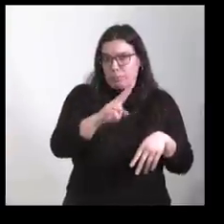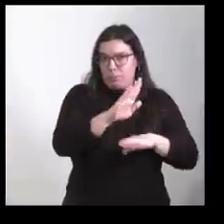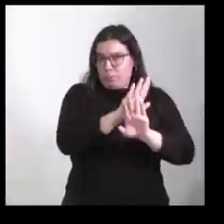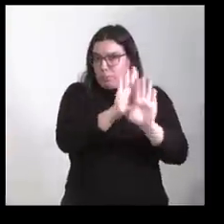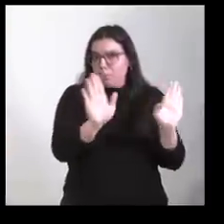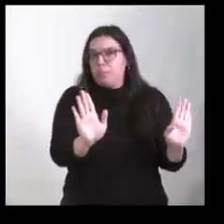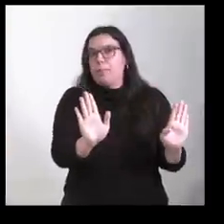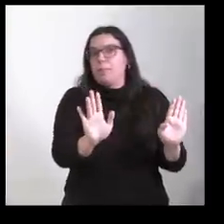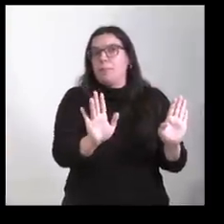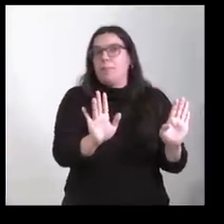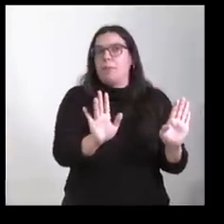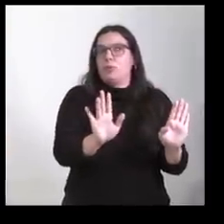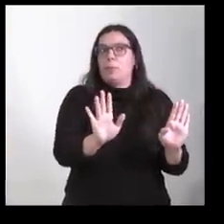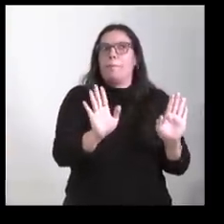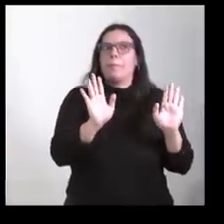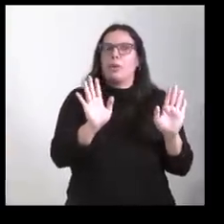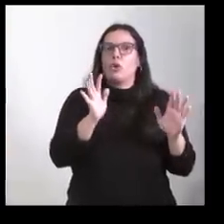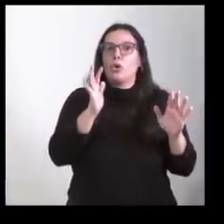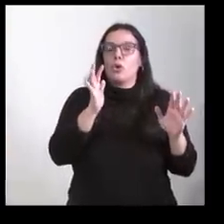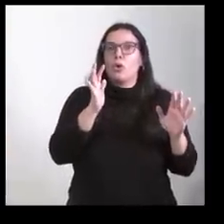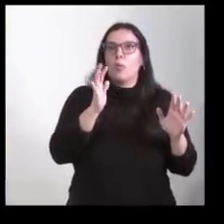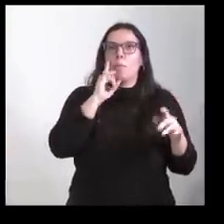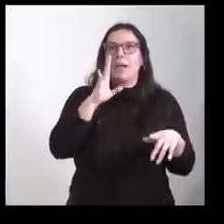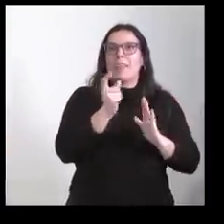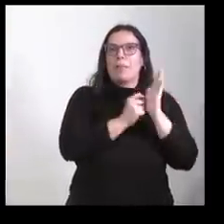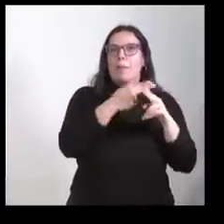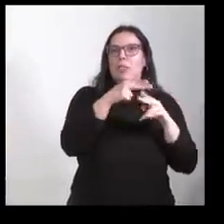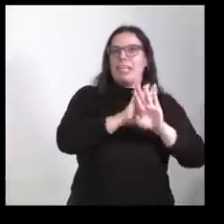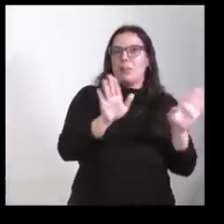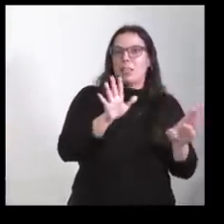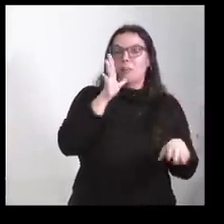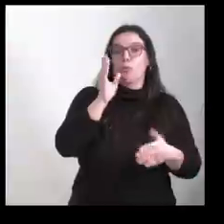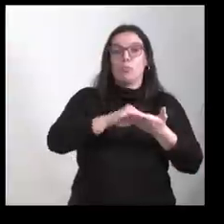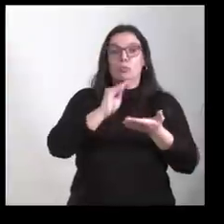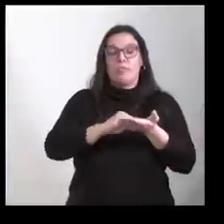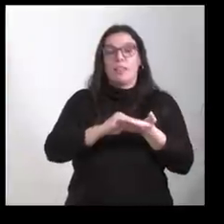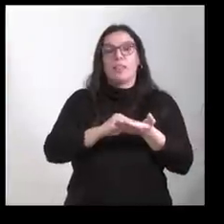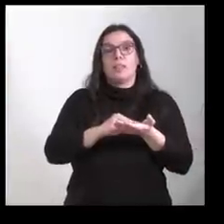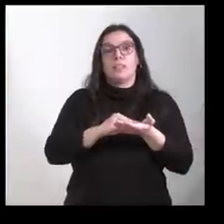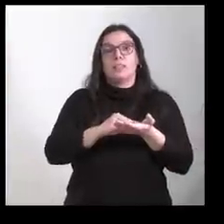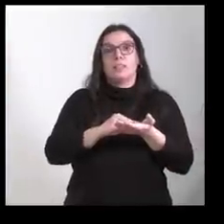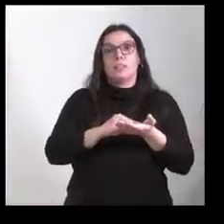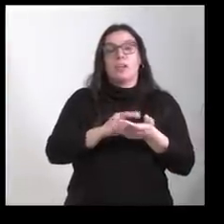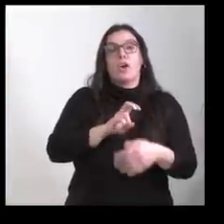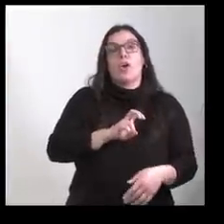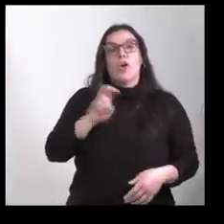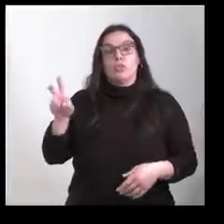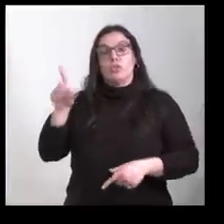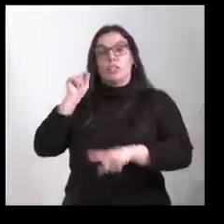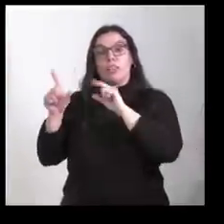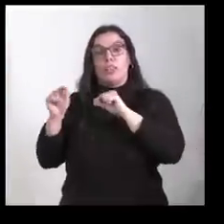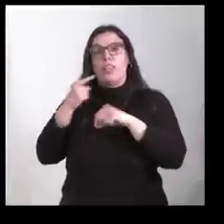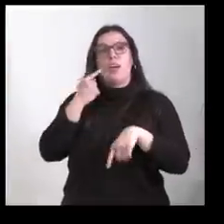lo que son medidas políticas porque lo digo porque a veces se achacado eso justamente cuando lo tomaban los de los de la otra parte y